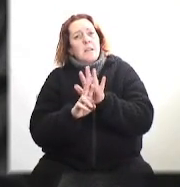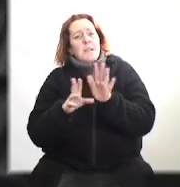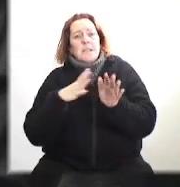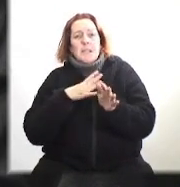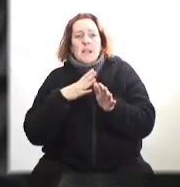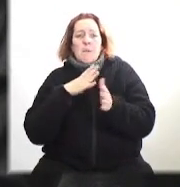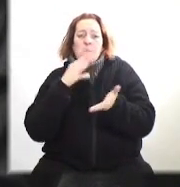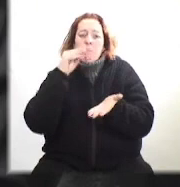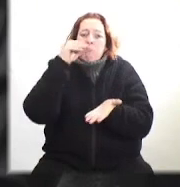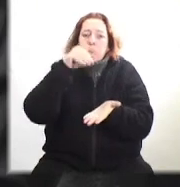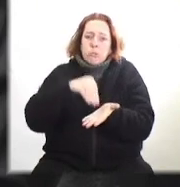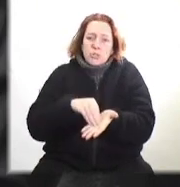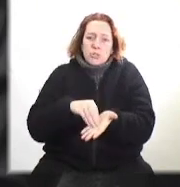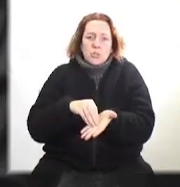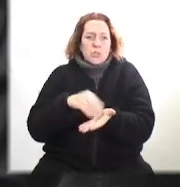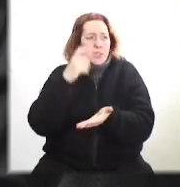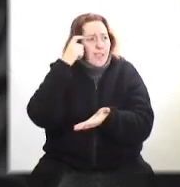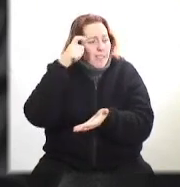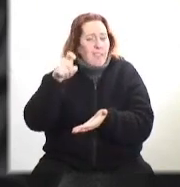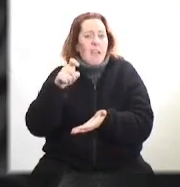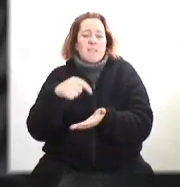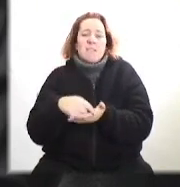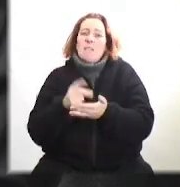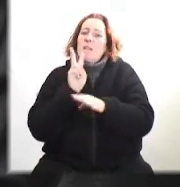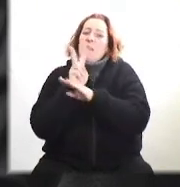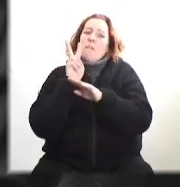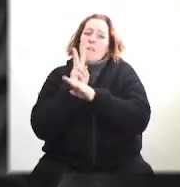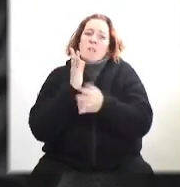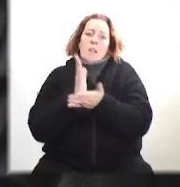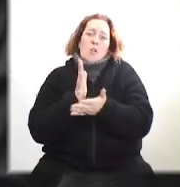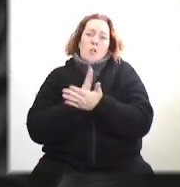sostengan posiciones que hagan una amplia defensa de